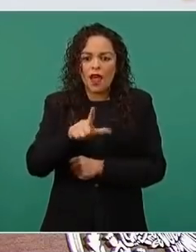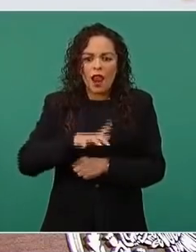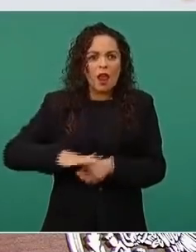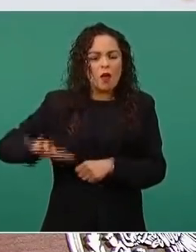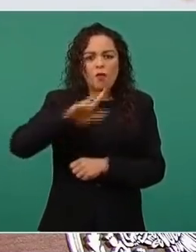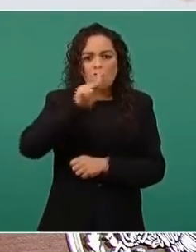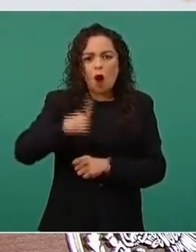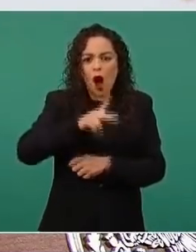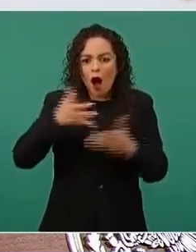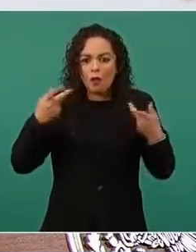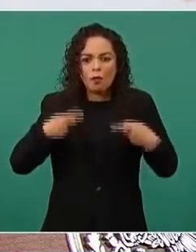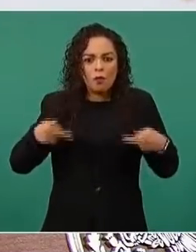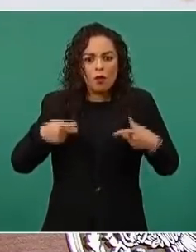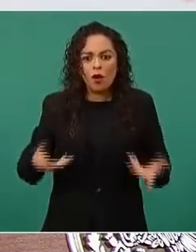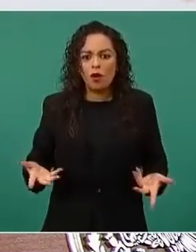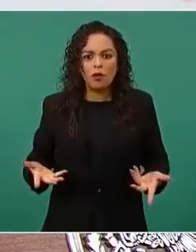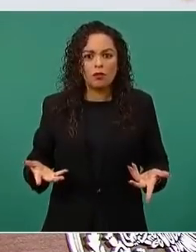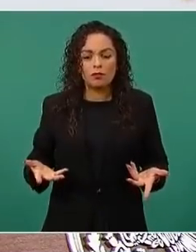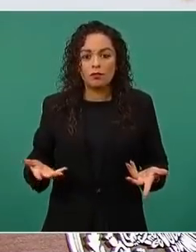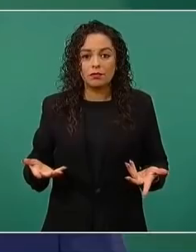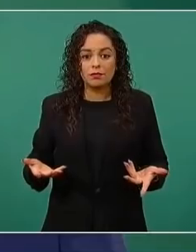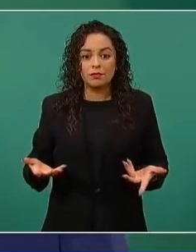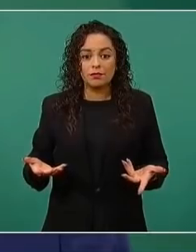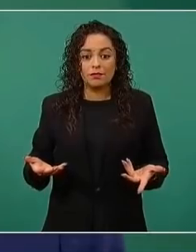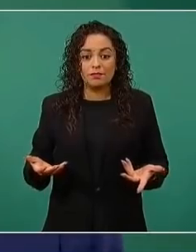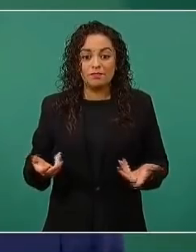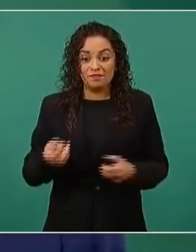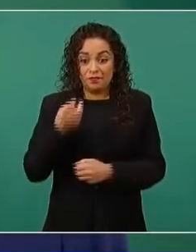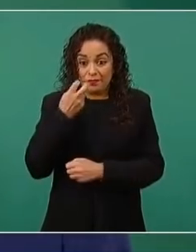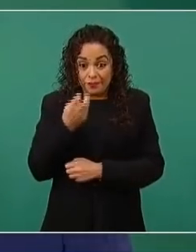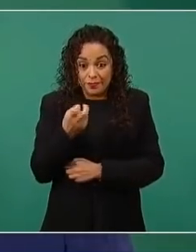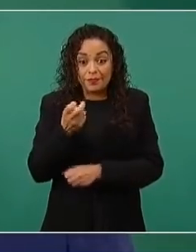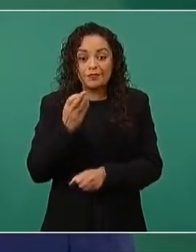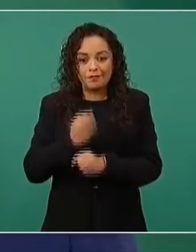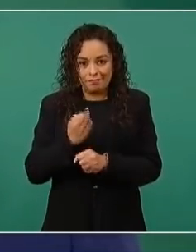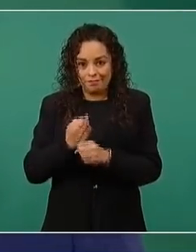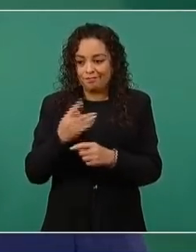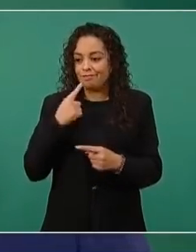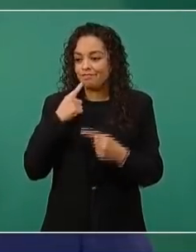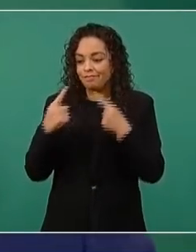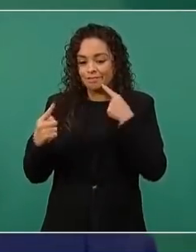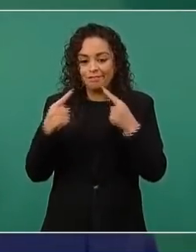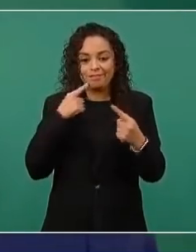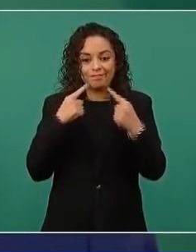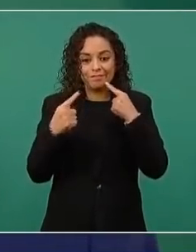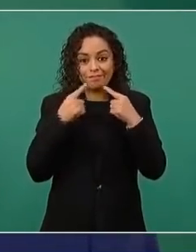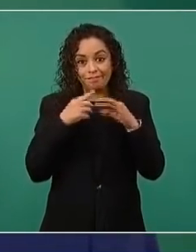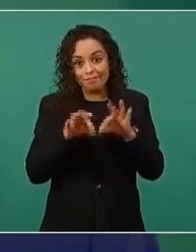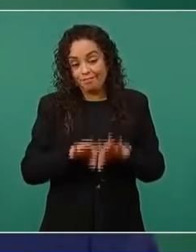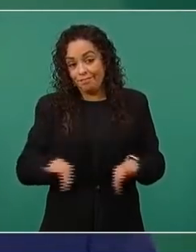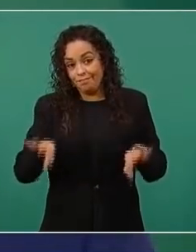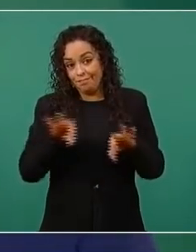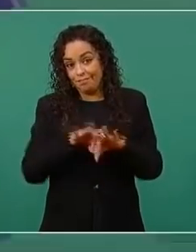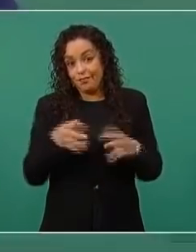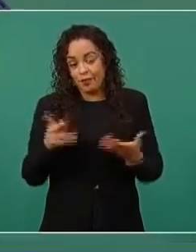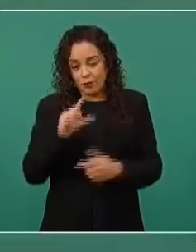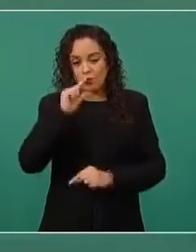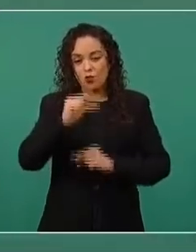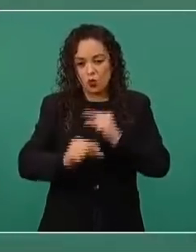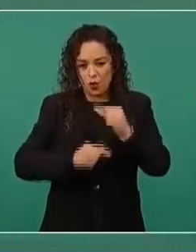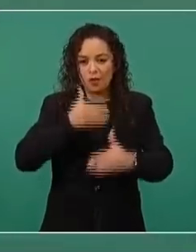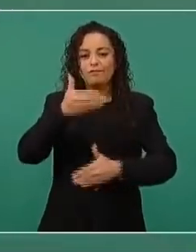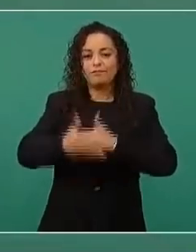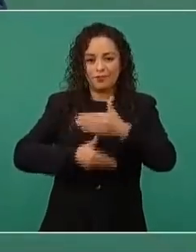de este debate, de esta disputa, pero ahí vamos.